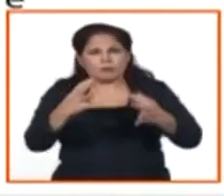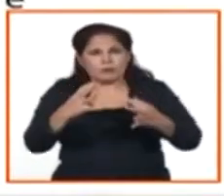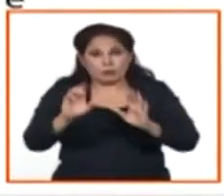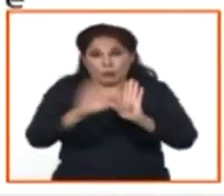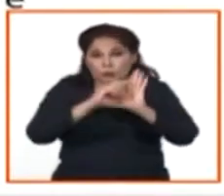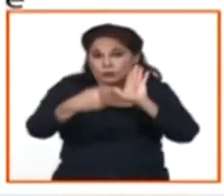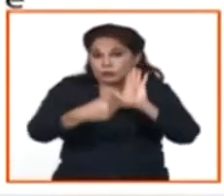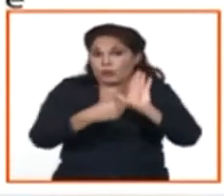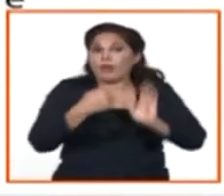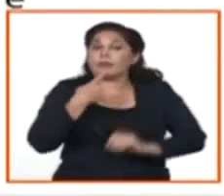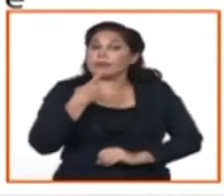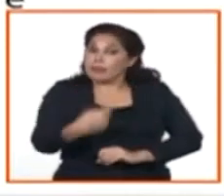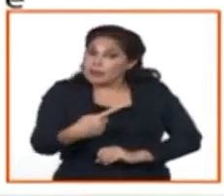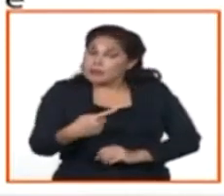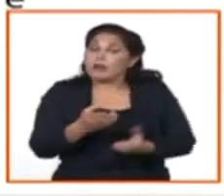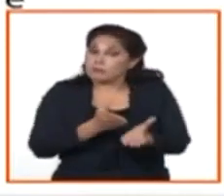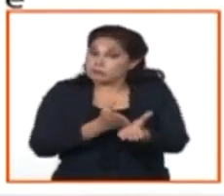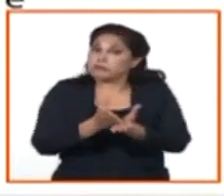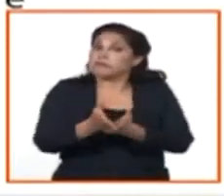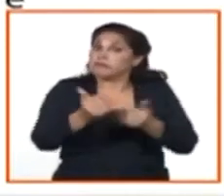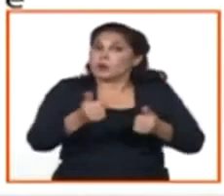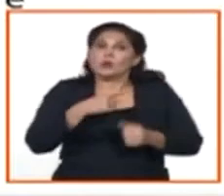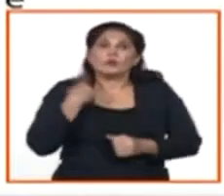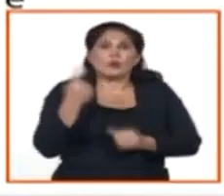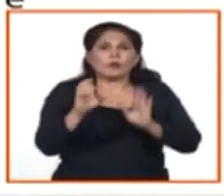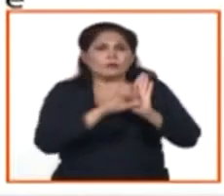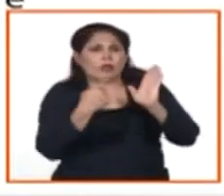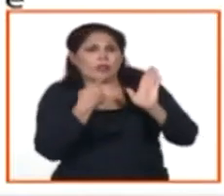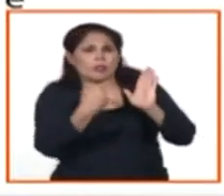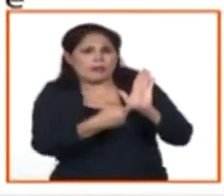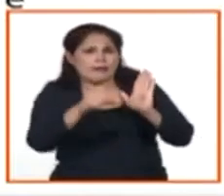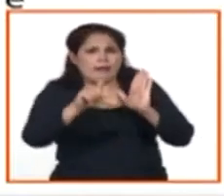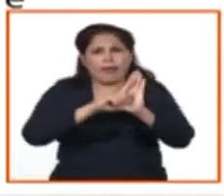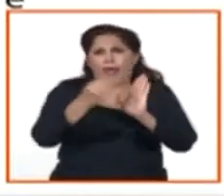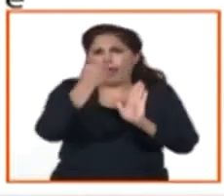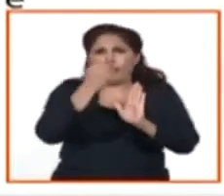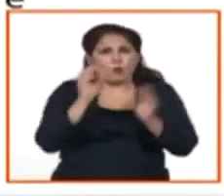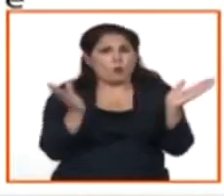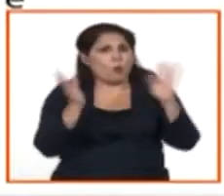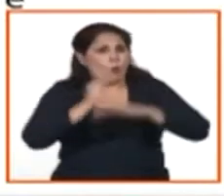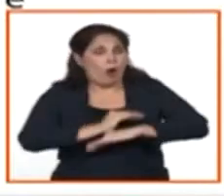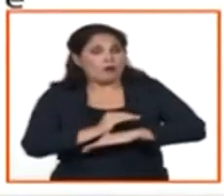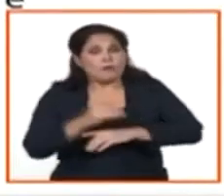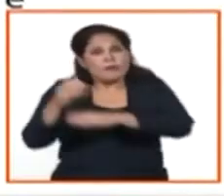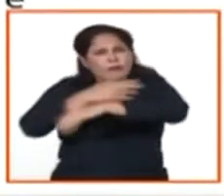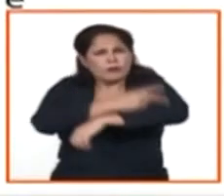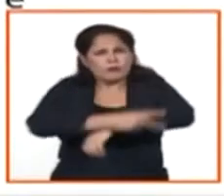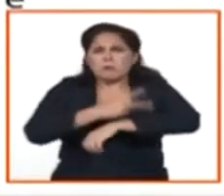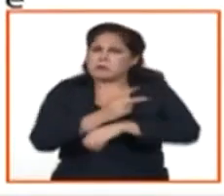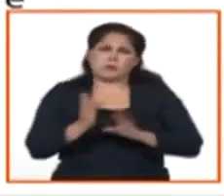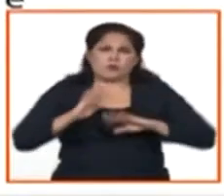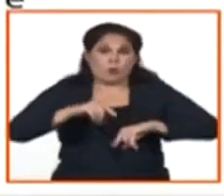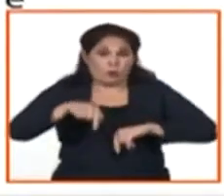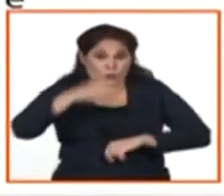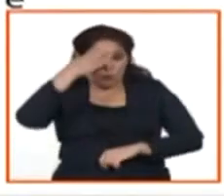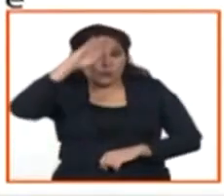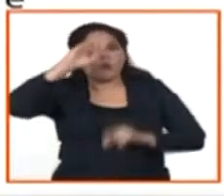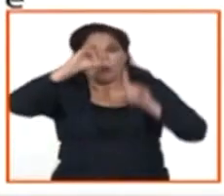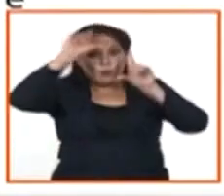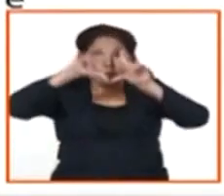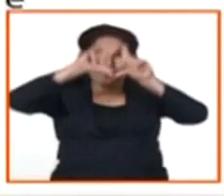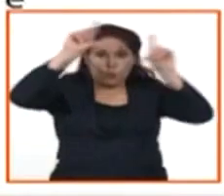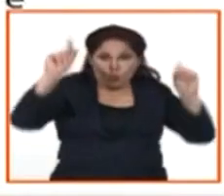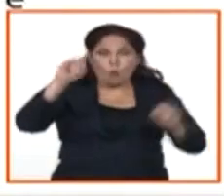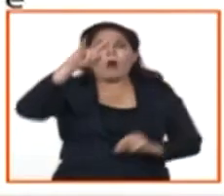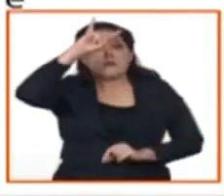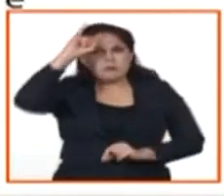Constitución de forma avanzada, porque no todas las constituciones a lo largo y ancho del mundo refieren de forma expresa el derecho a la